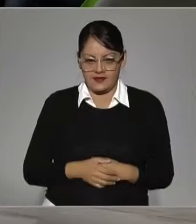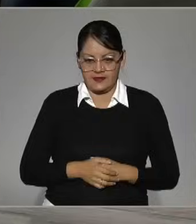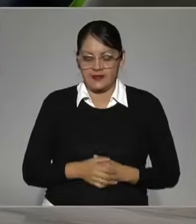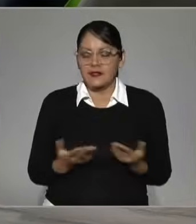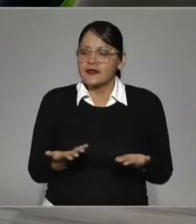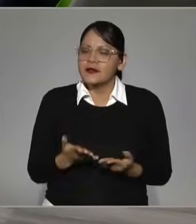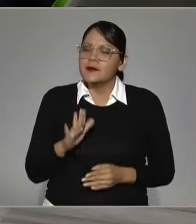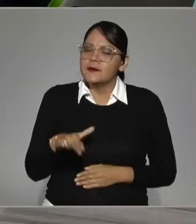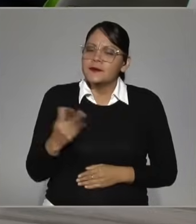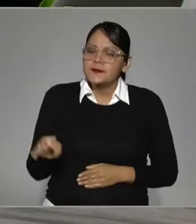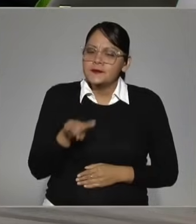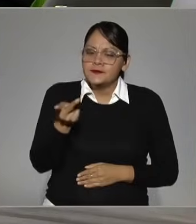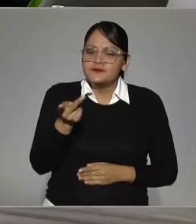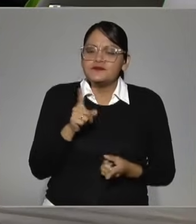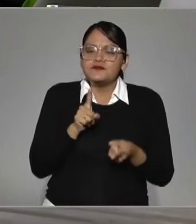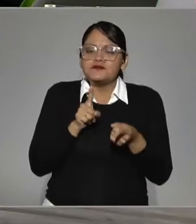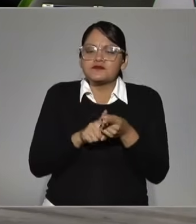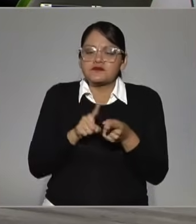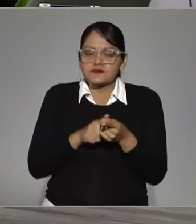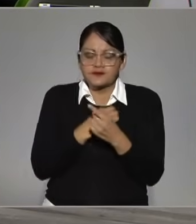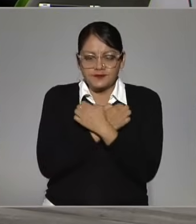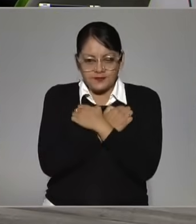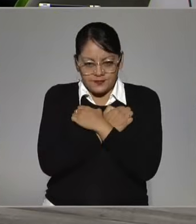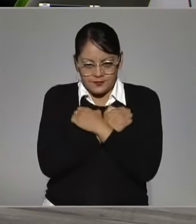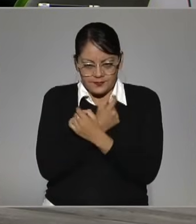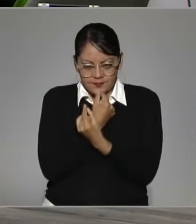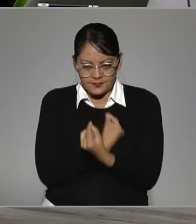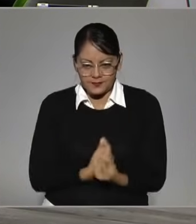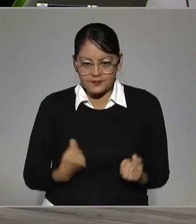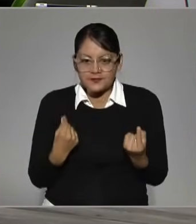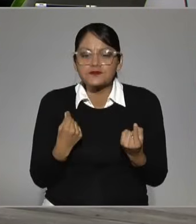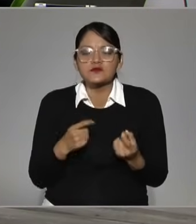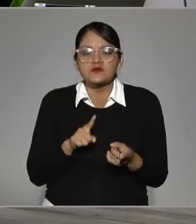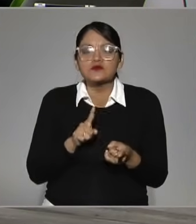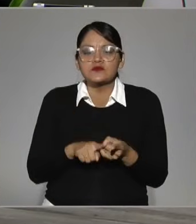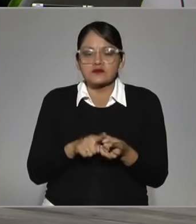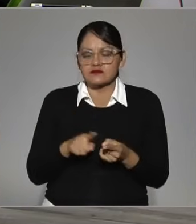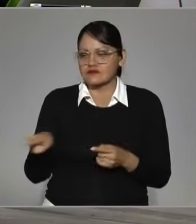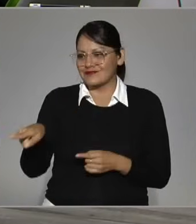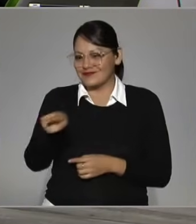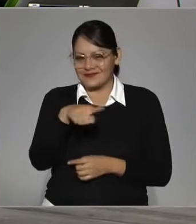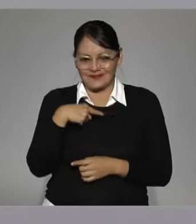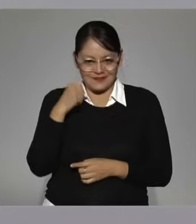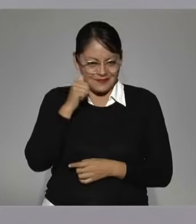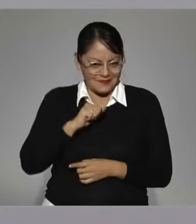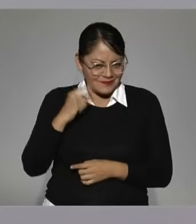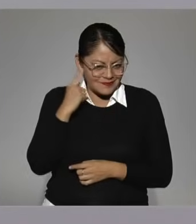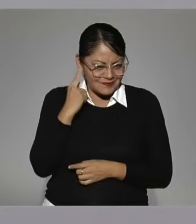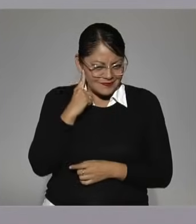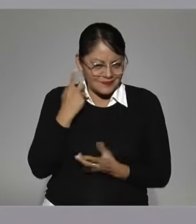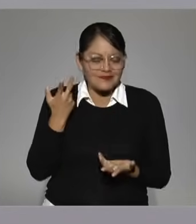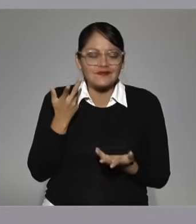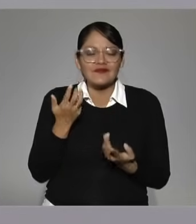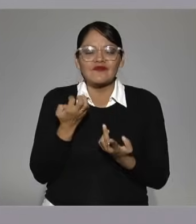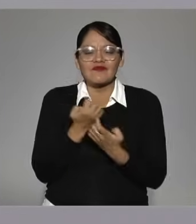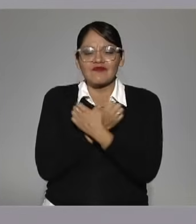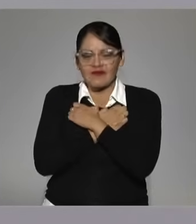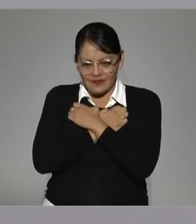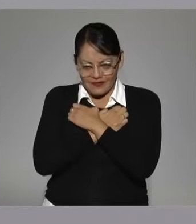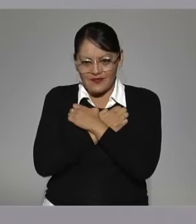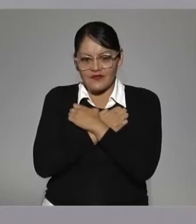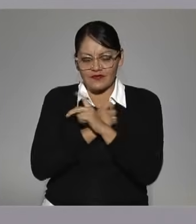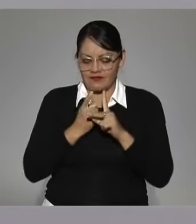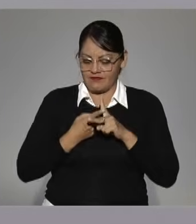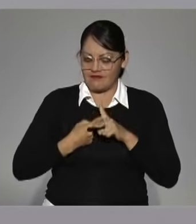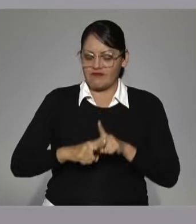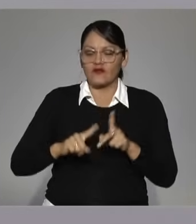se imparte la base de la educación de los niños? Siempre, y hemos escuchado muchas veces de la educación